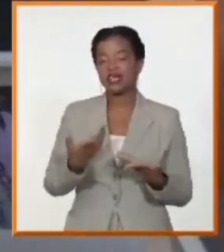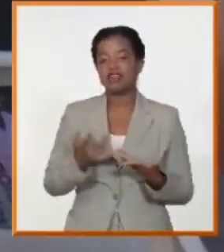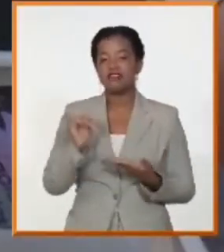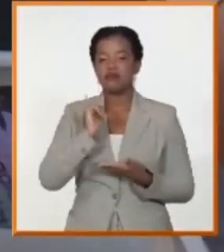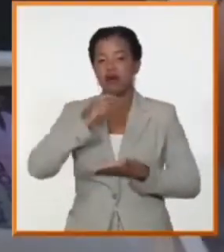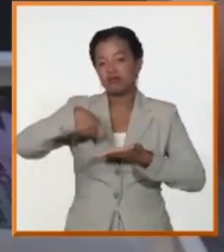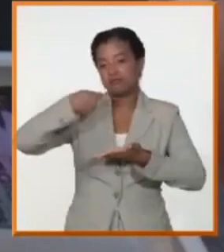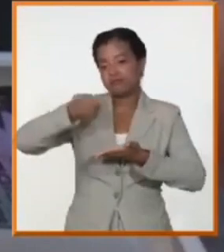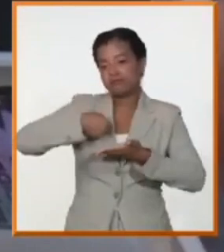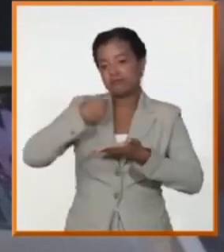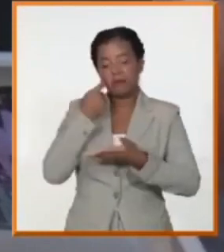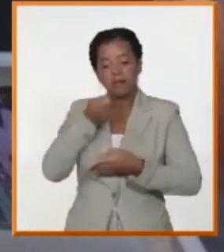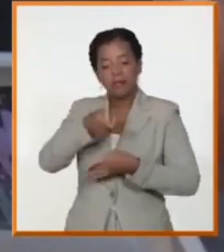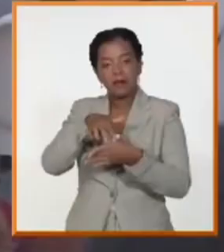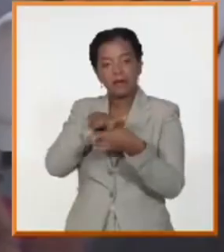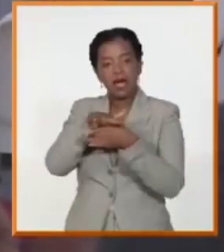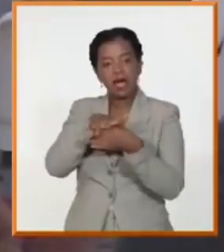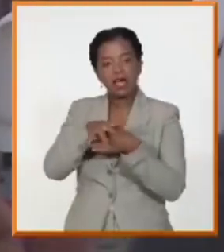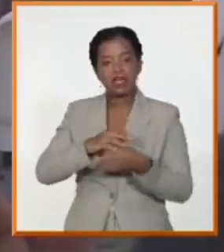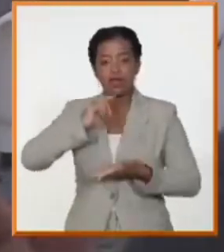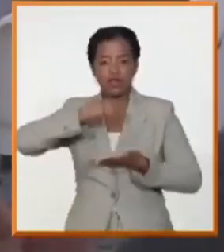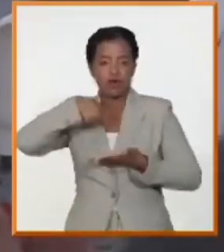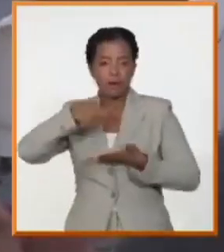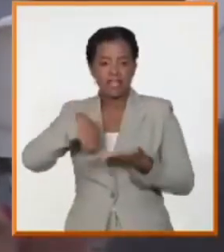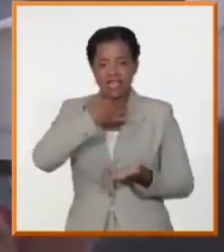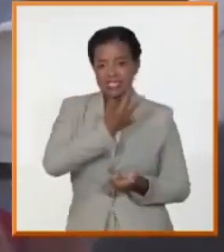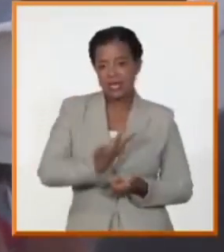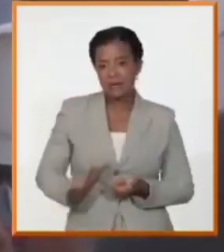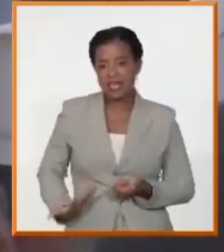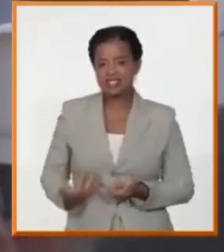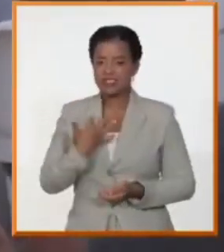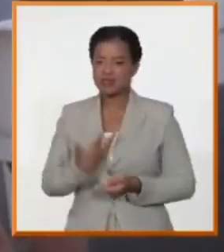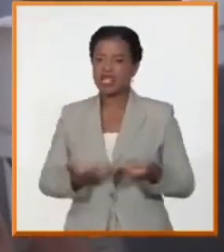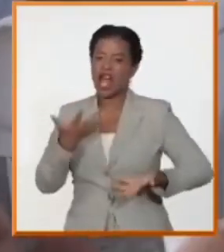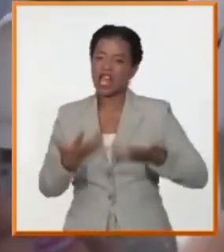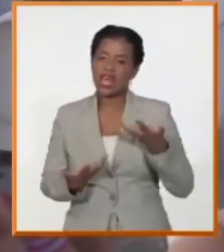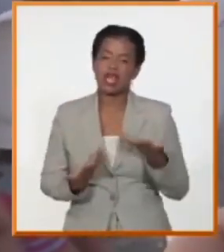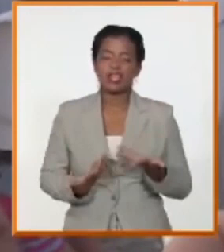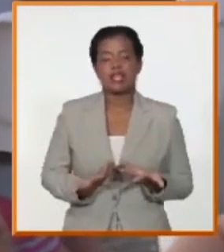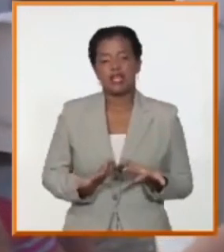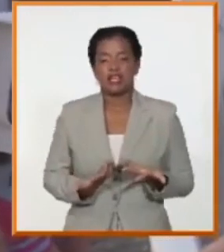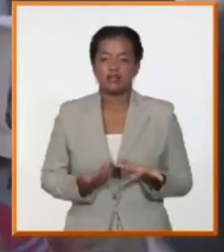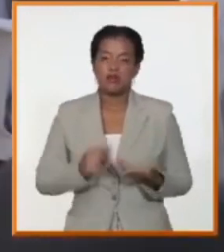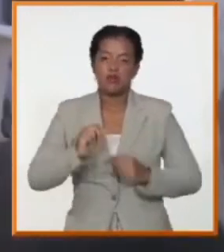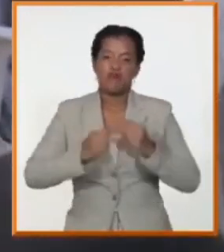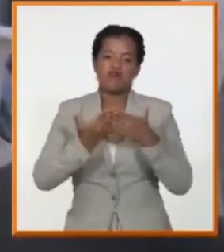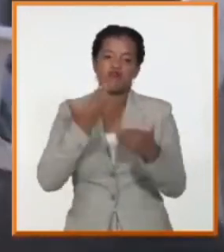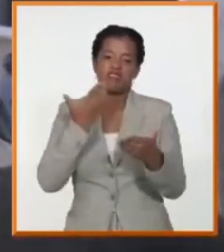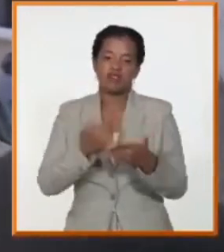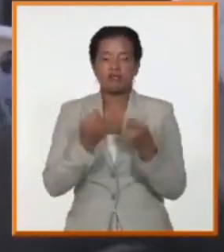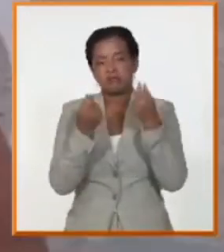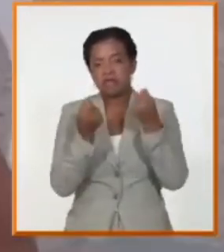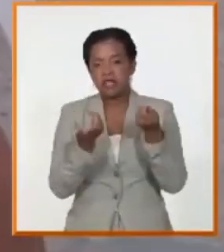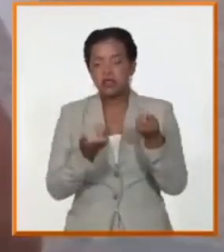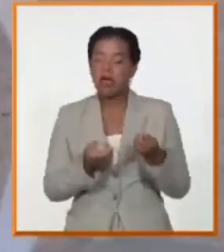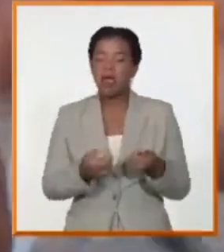junto al mar. Comida bastante y cerveza está calentona, pero bueno, se va enfriando. ¿Y cómo están los precios? Están bastante